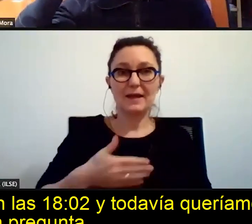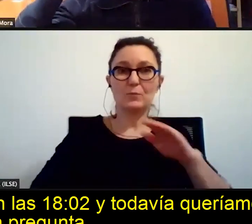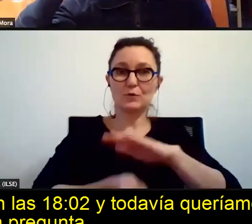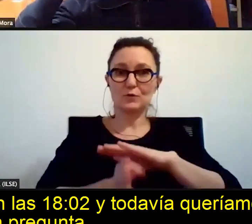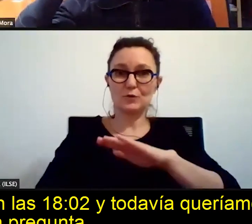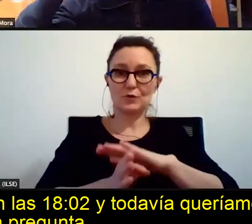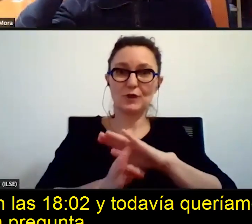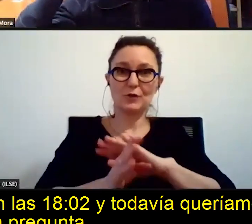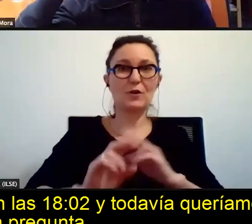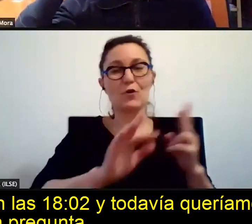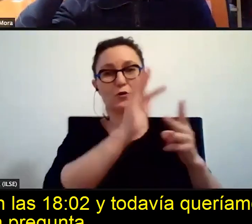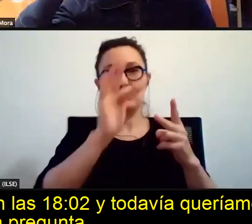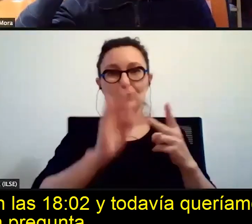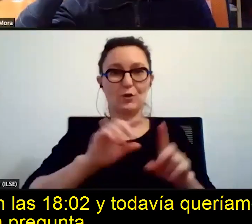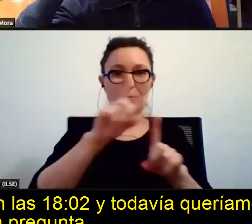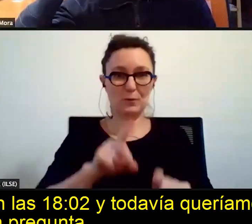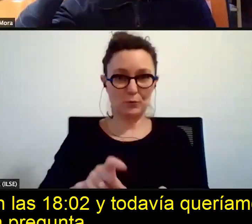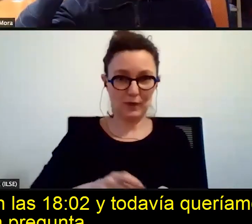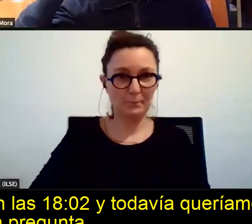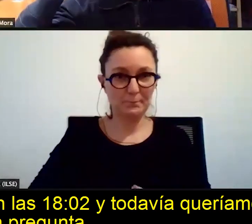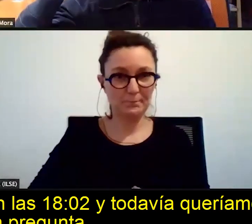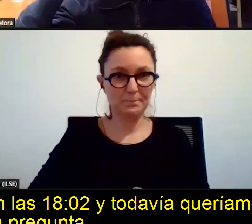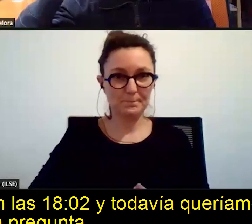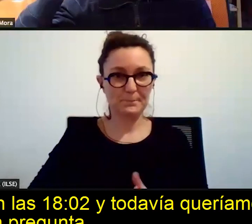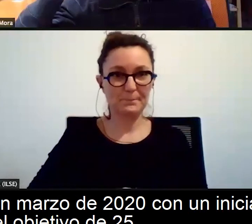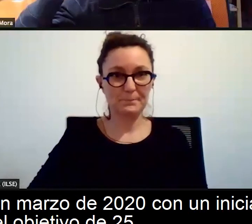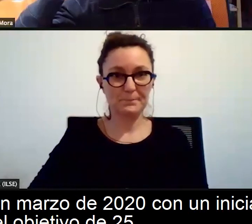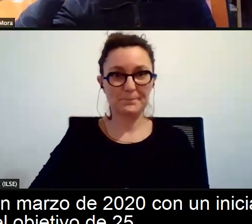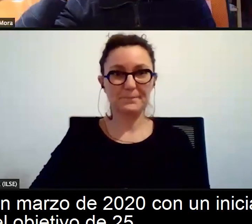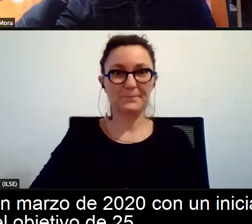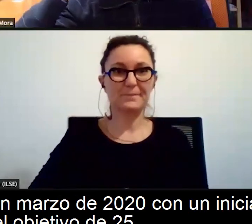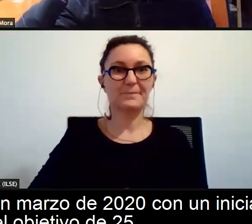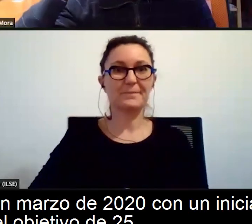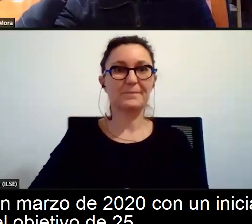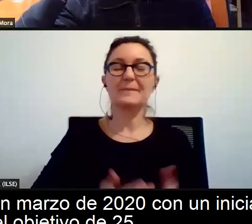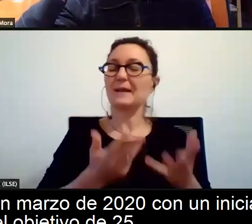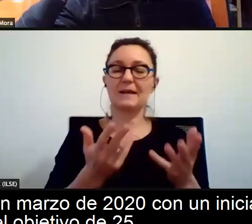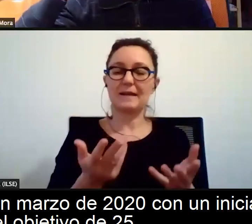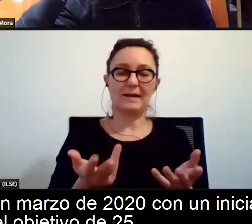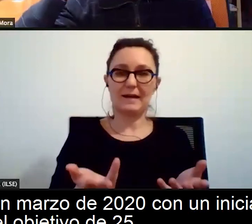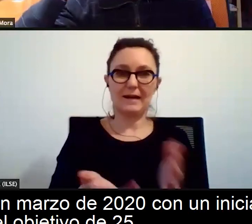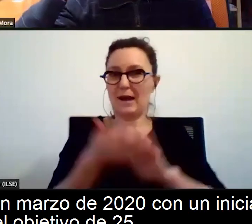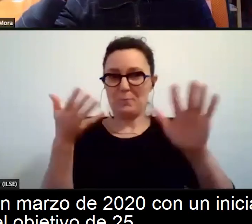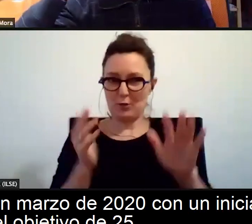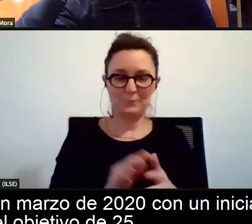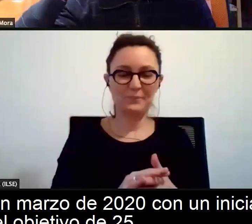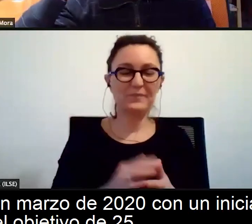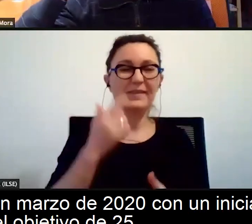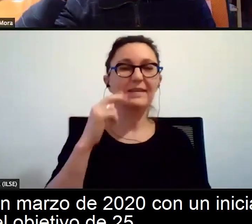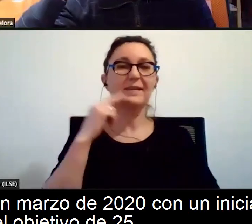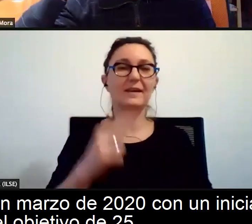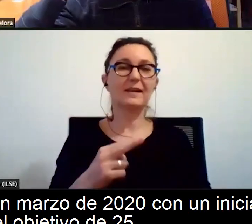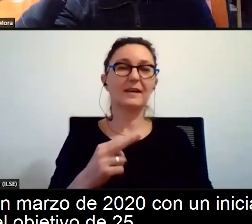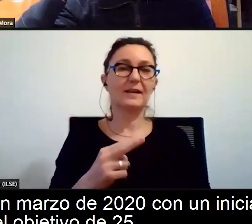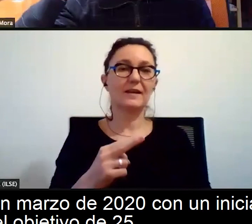con otra pregunta, por lo menos para... Sí. Pues dinamizar. rápidamente. El Fondo Bolsa